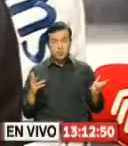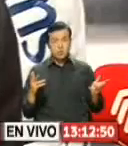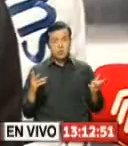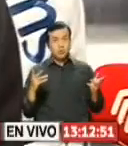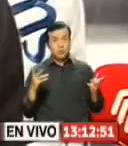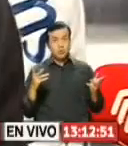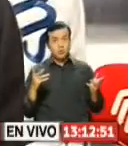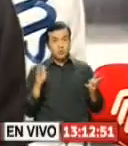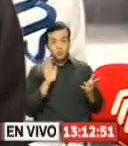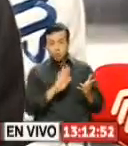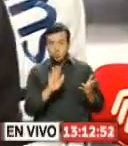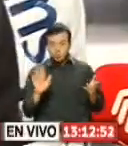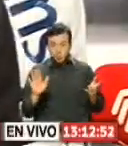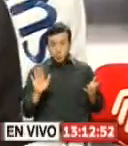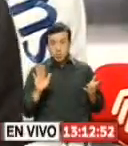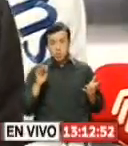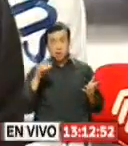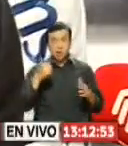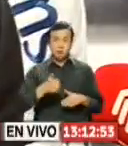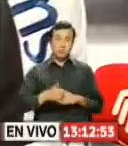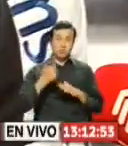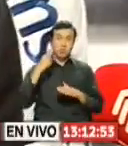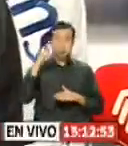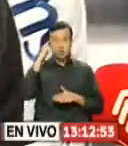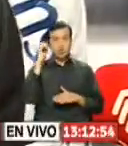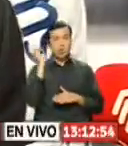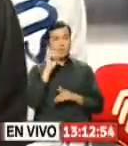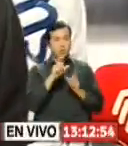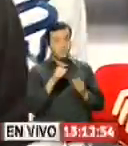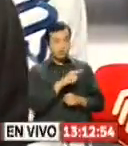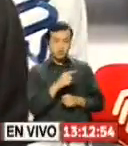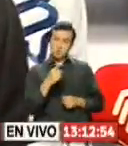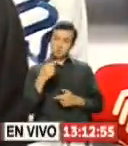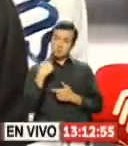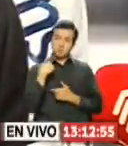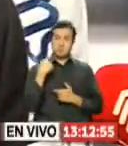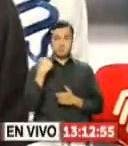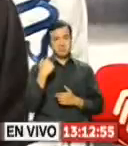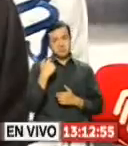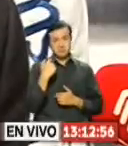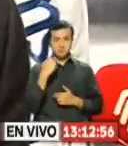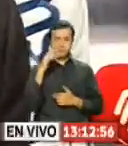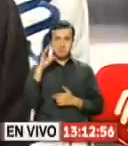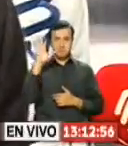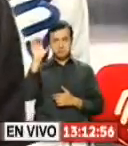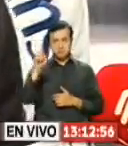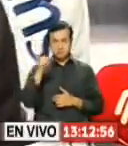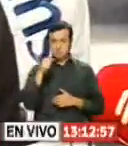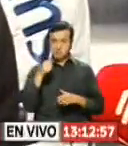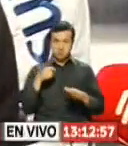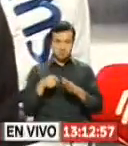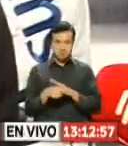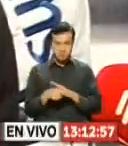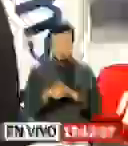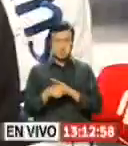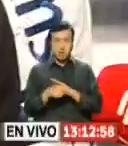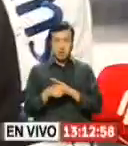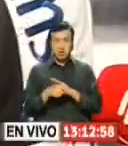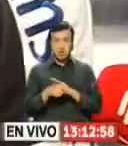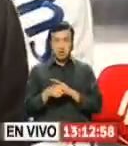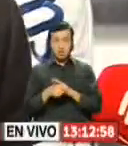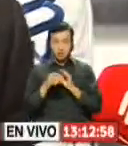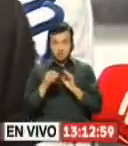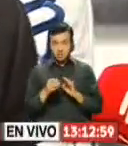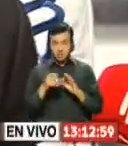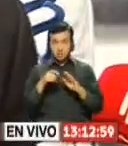persona, peor aún, ninguna autoridad estatal, tiene la facultad para privar de derechos irrestituibles,